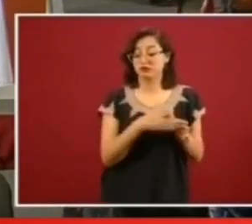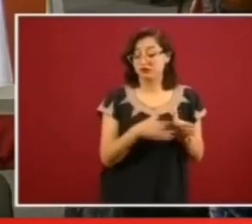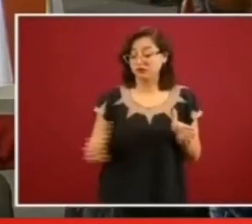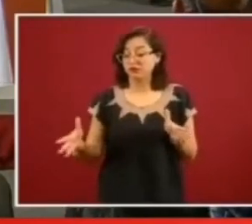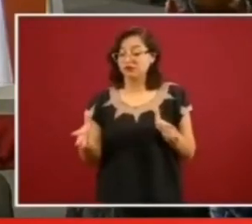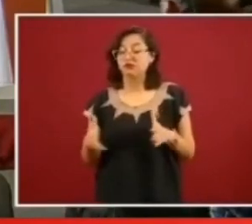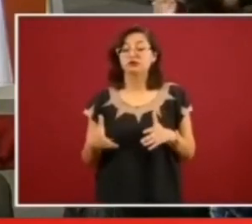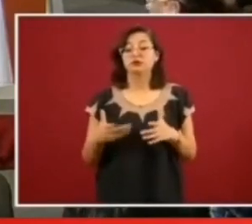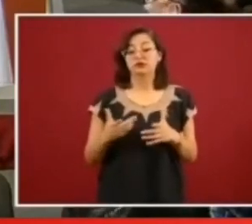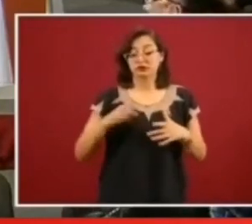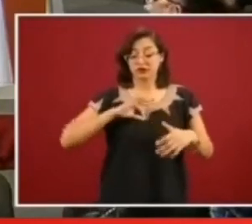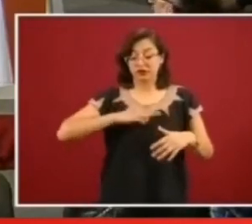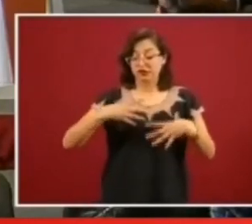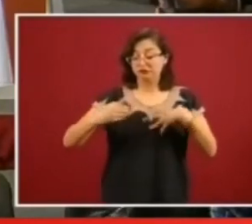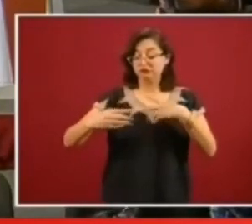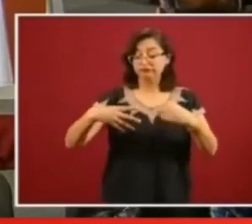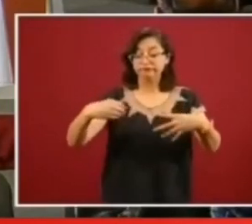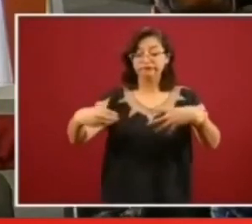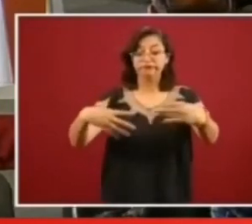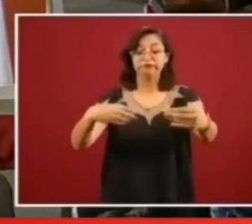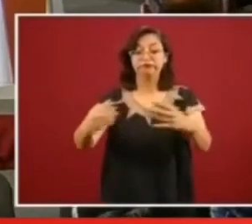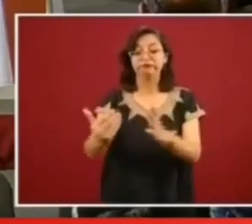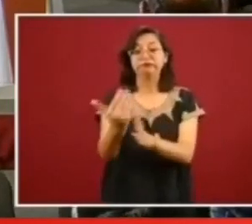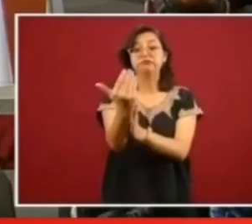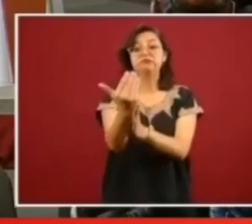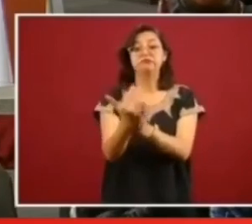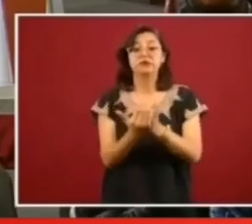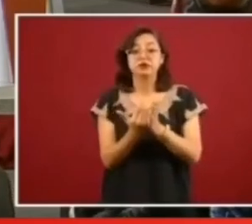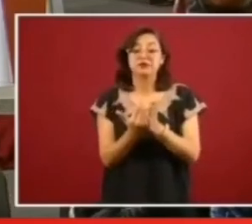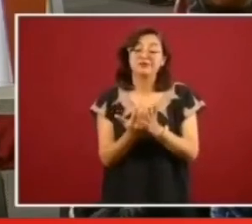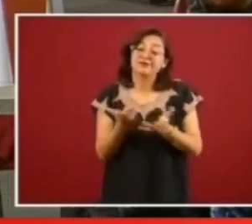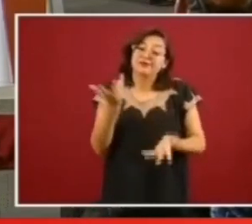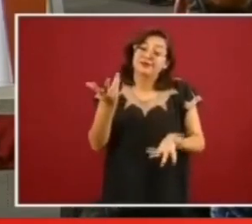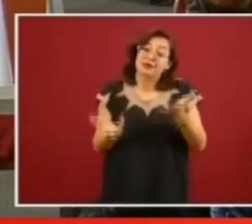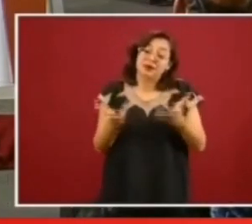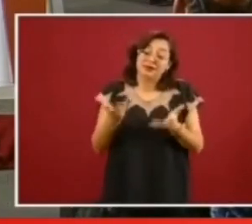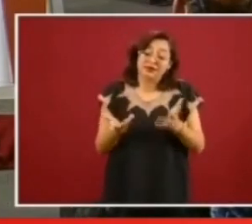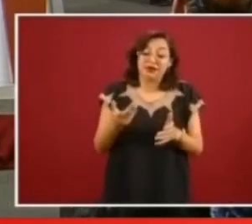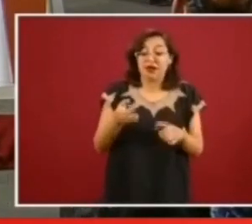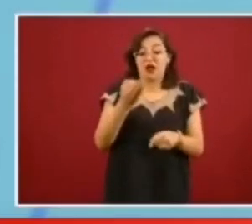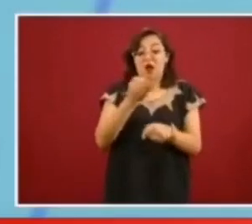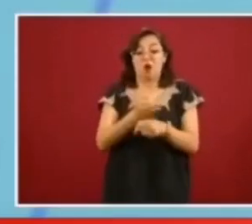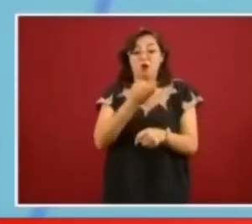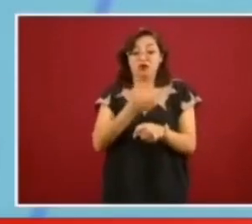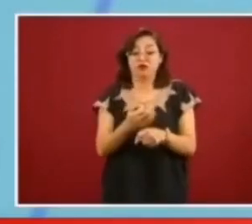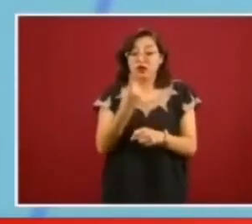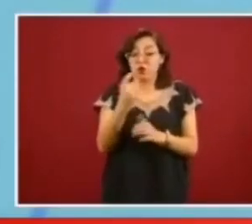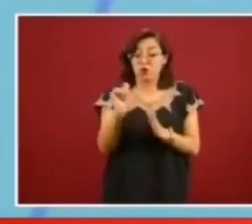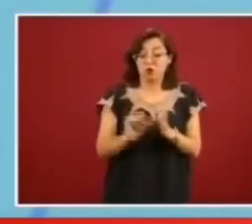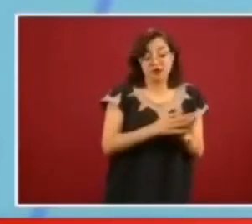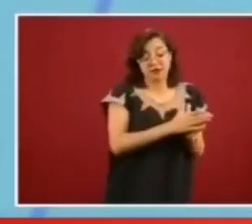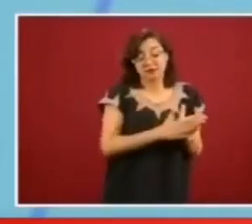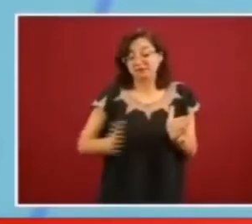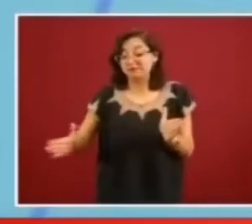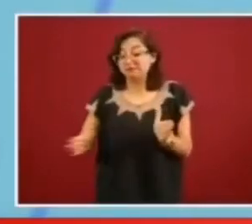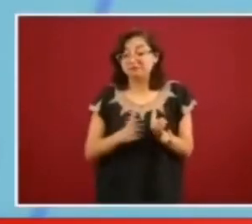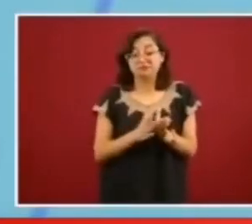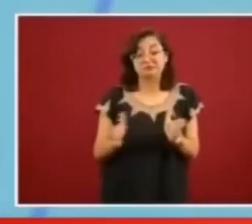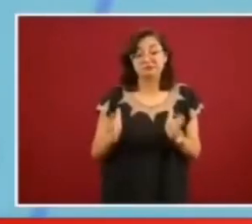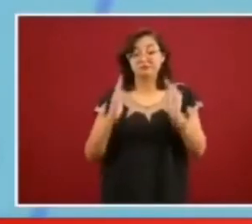se apreciará de acuerdo a qué tan intensamente se cumplieron las medidas de mitigación, las